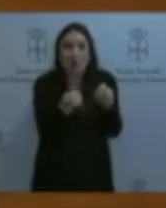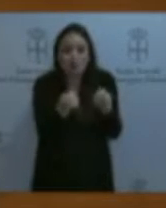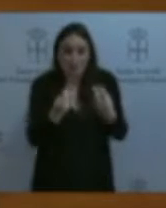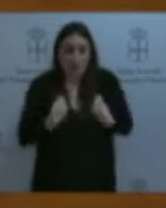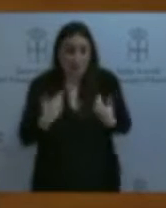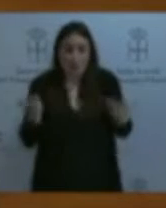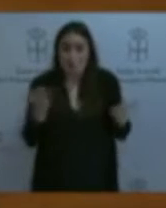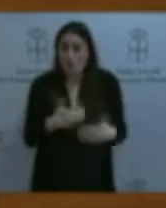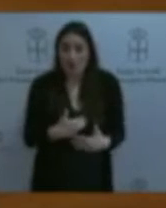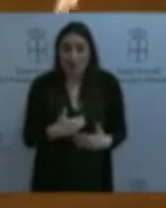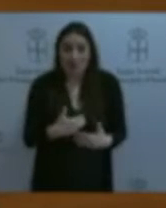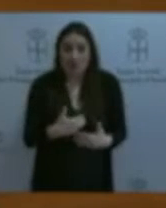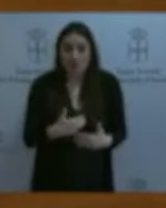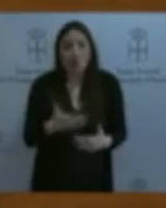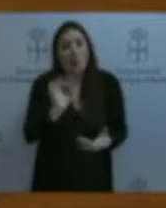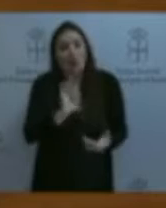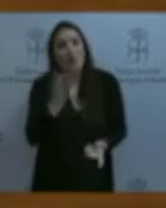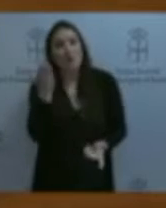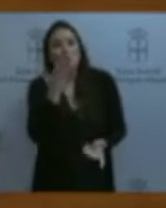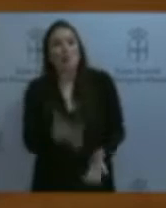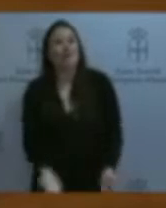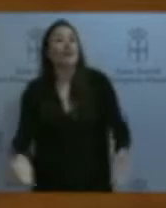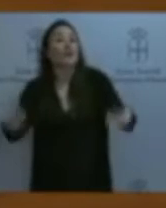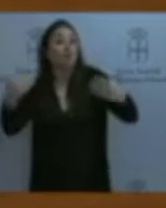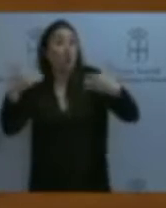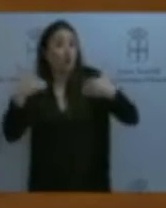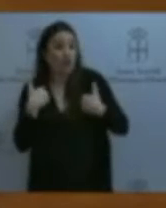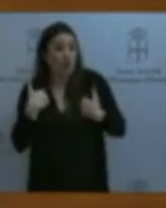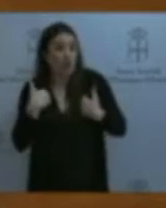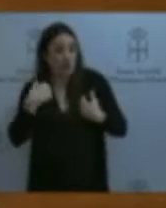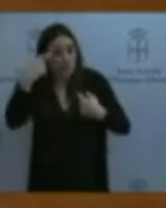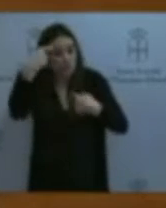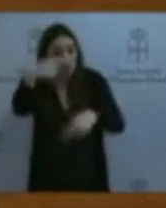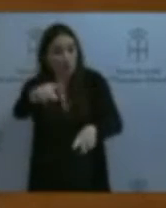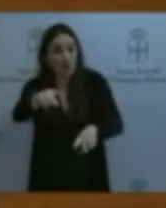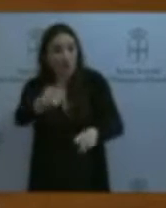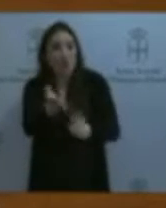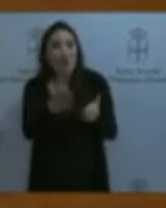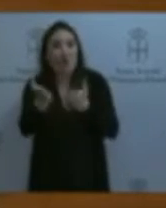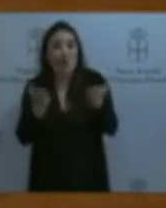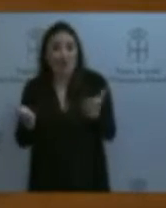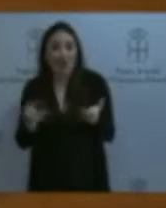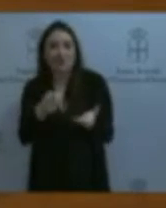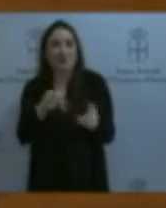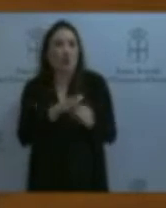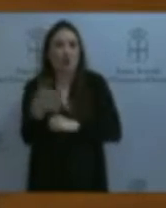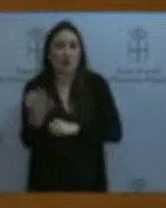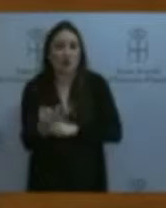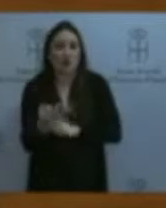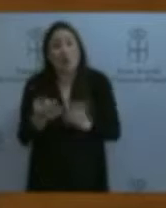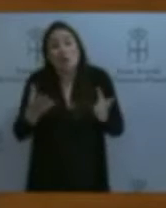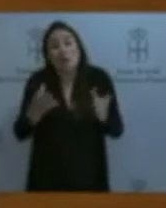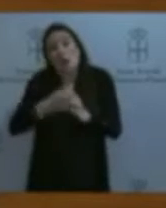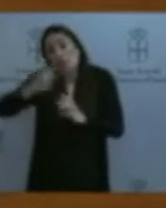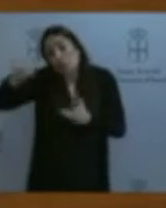vidas, hacer cargar a la escuela con la responsabilidad de cubrir las demandas que eso genera. Y para otros, para